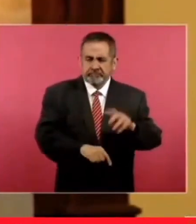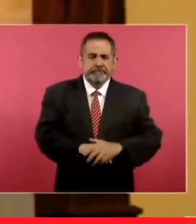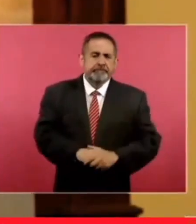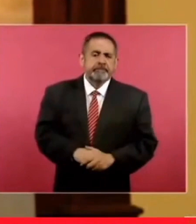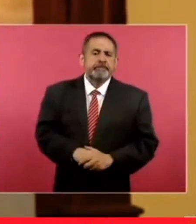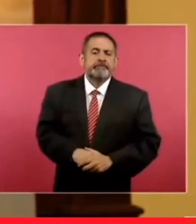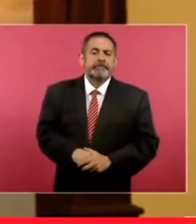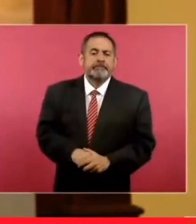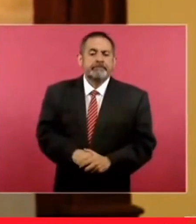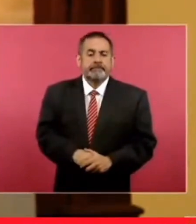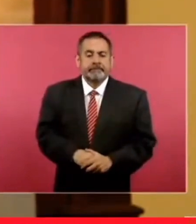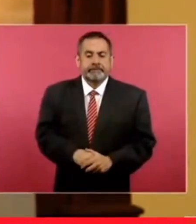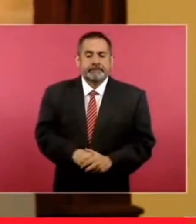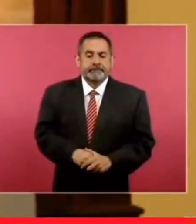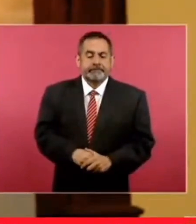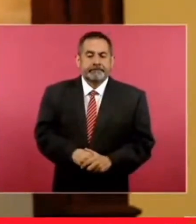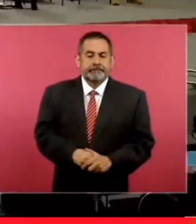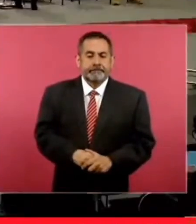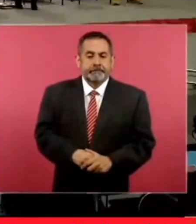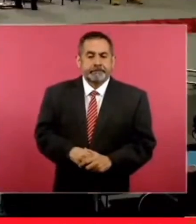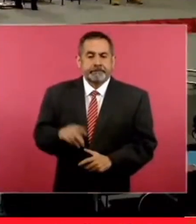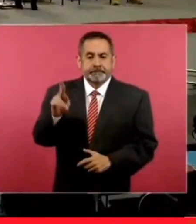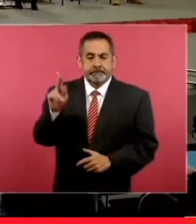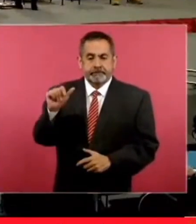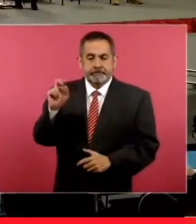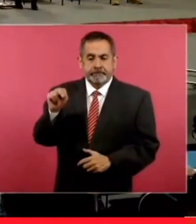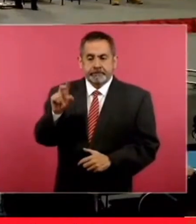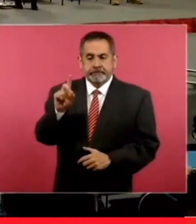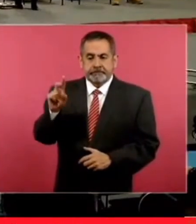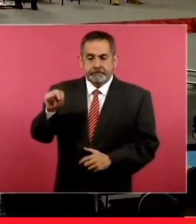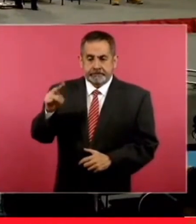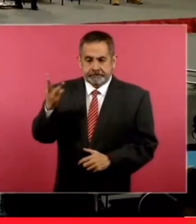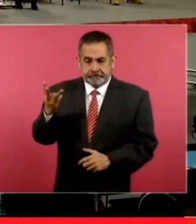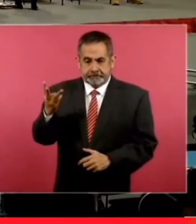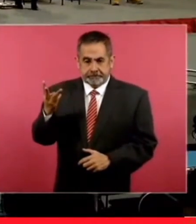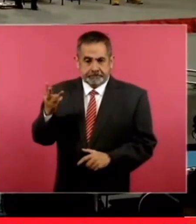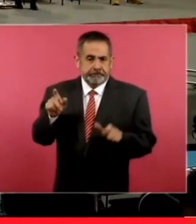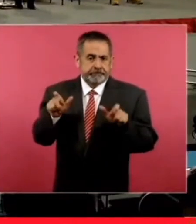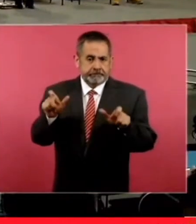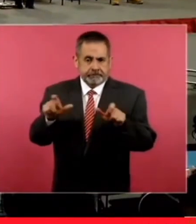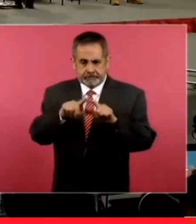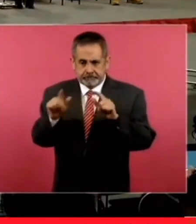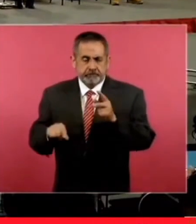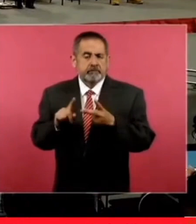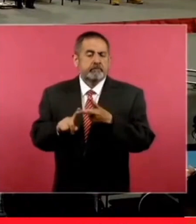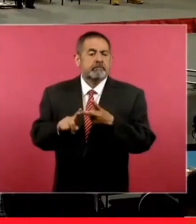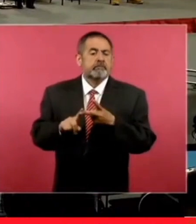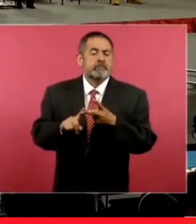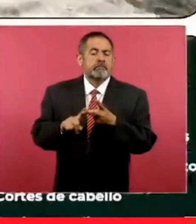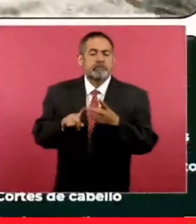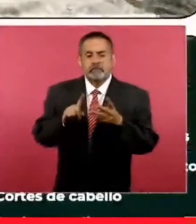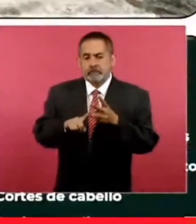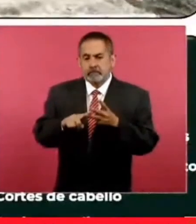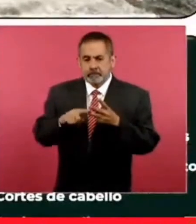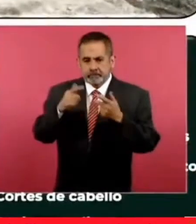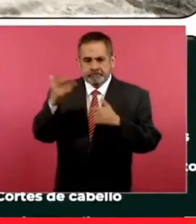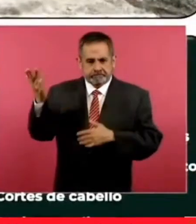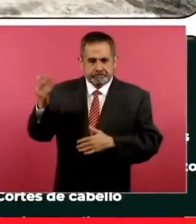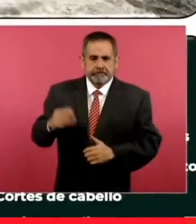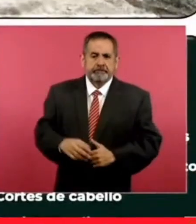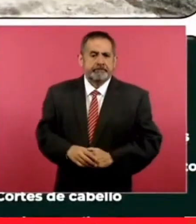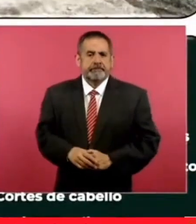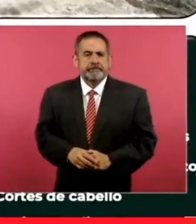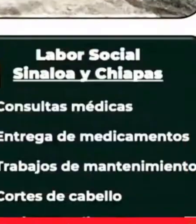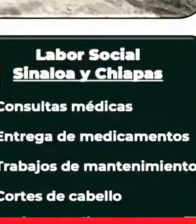adelante por favor en plan Dn tres plan de la guardia y plan a Marina se atendieron